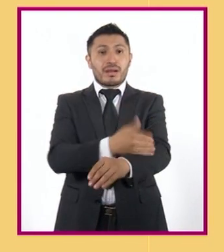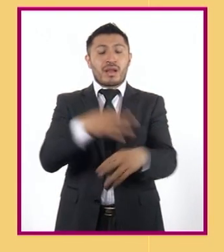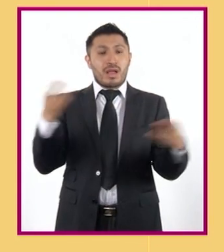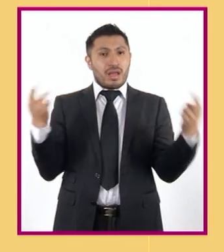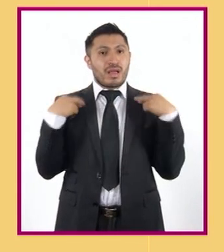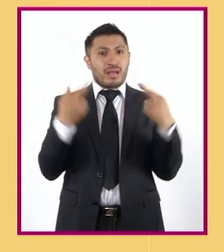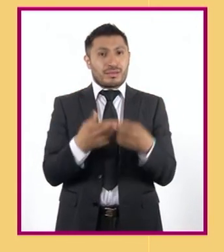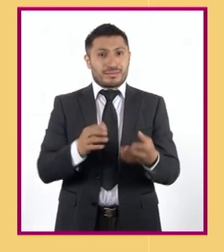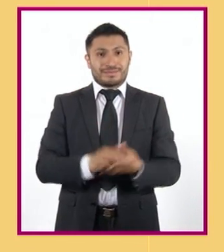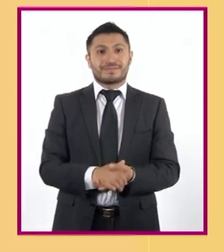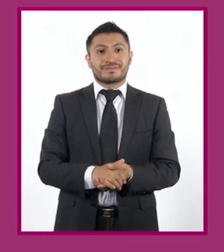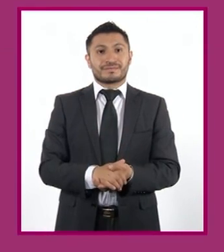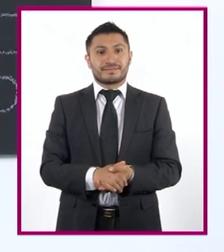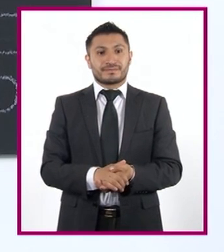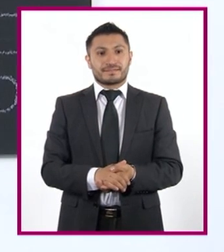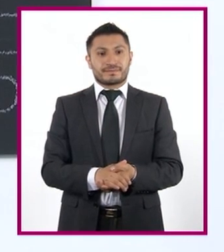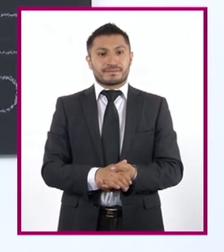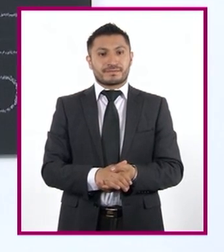y maestros.